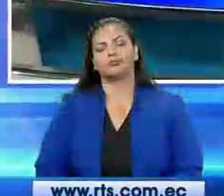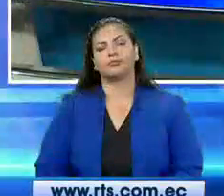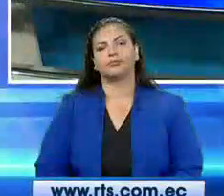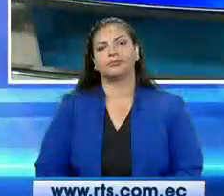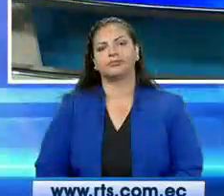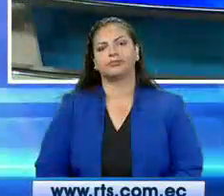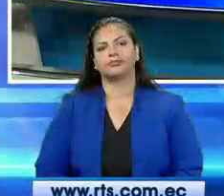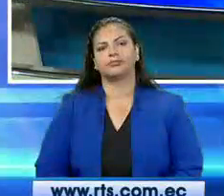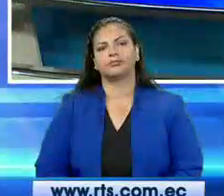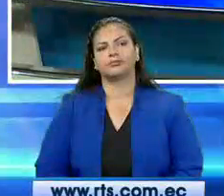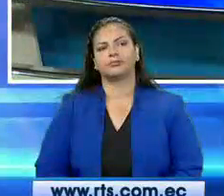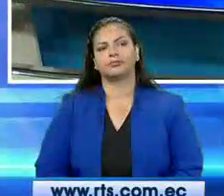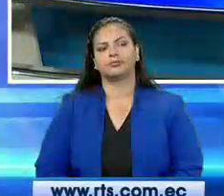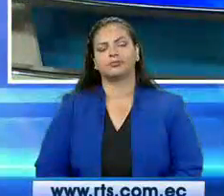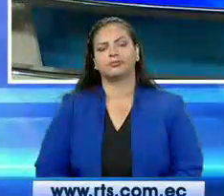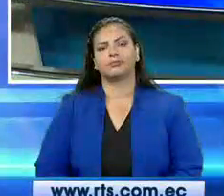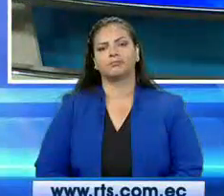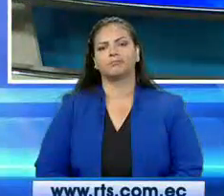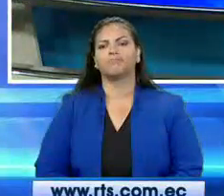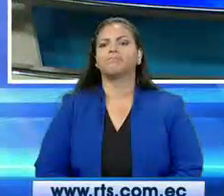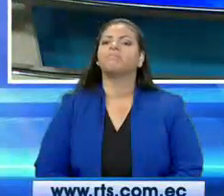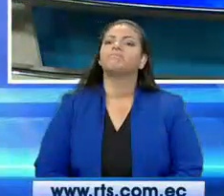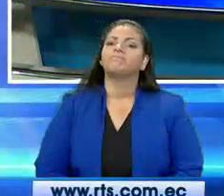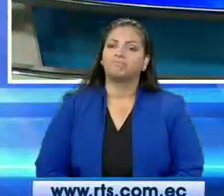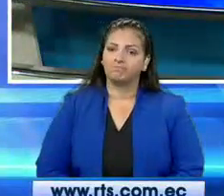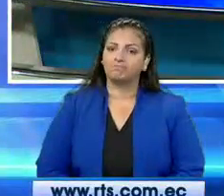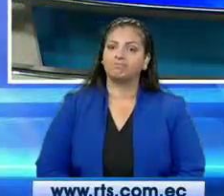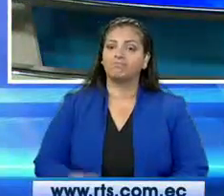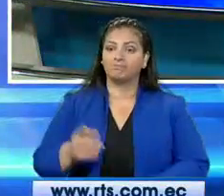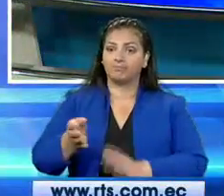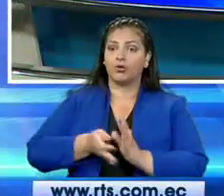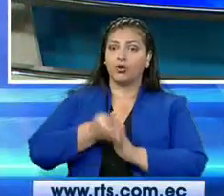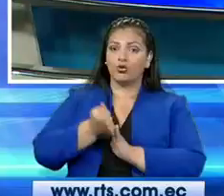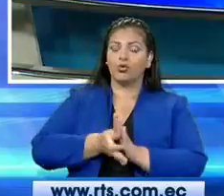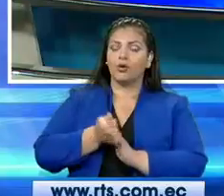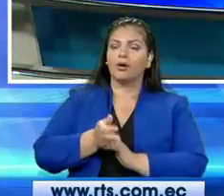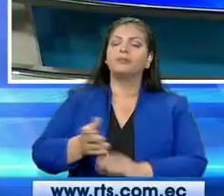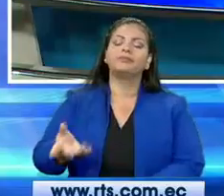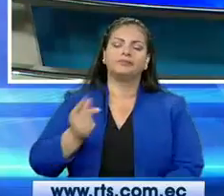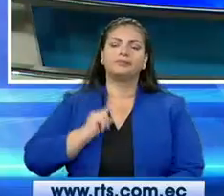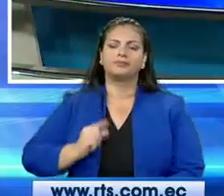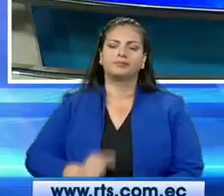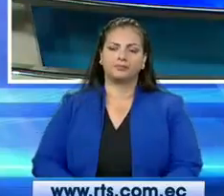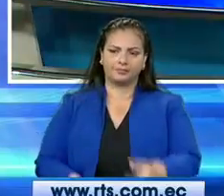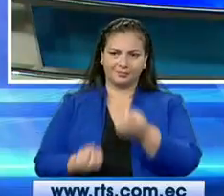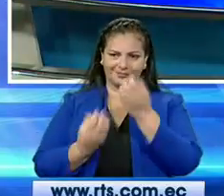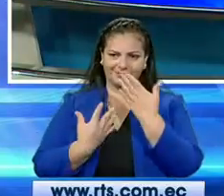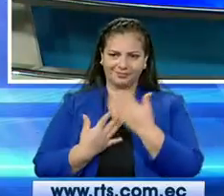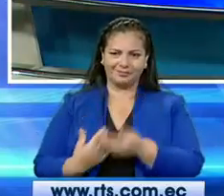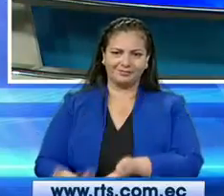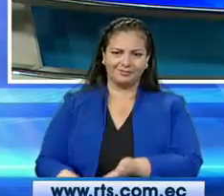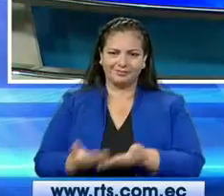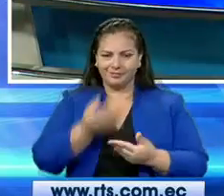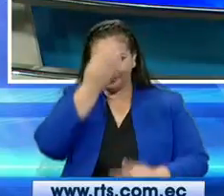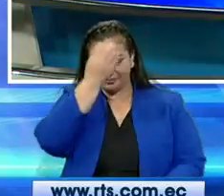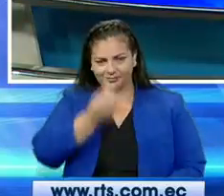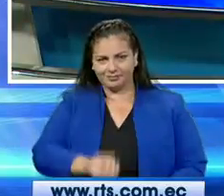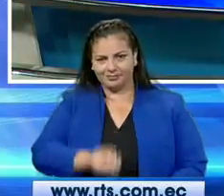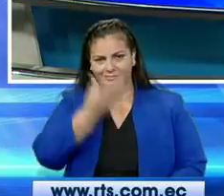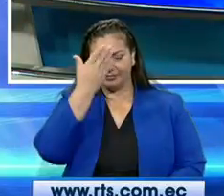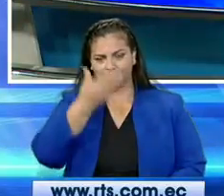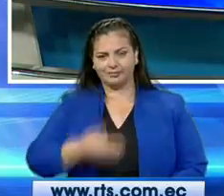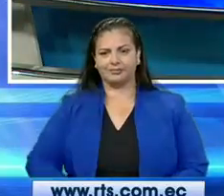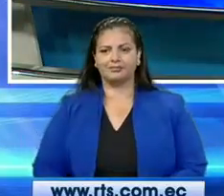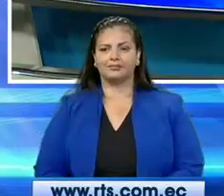bueno grande y no digo que estaba por durando así es charlie cuéntanos las novedades adelante muy buenos días pero dios